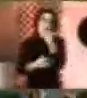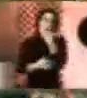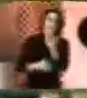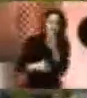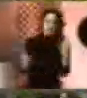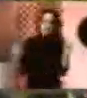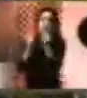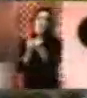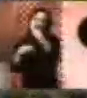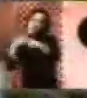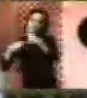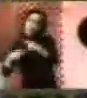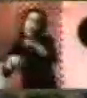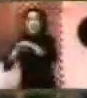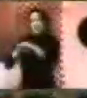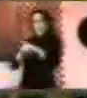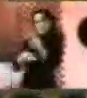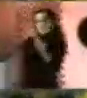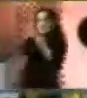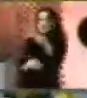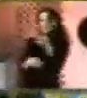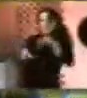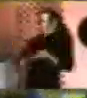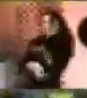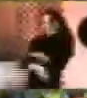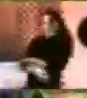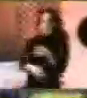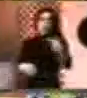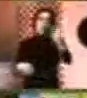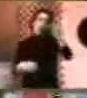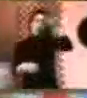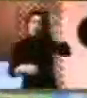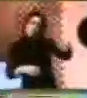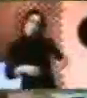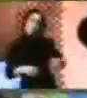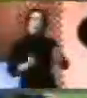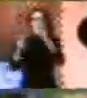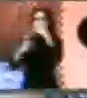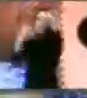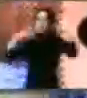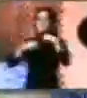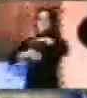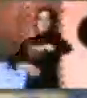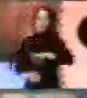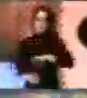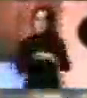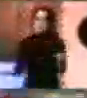El príncipe les pone una medalla, él lo hizo por la patria, orgullosa debe estar.